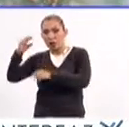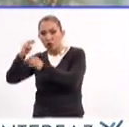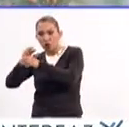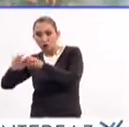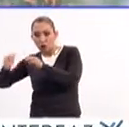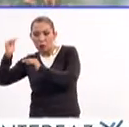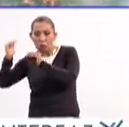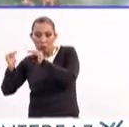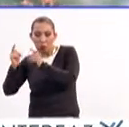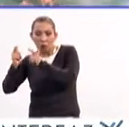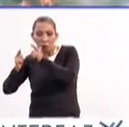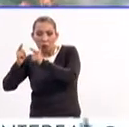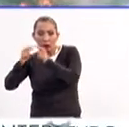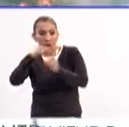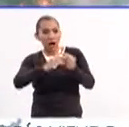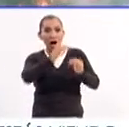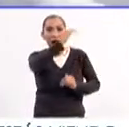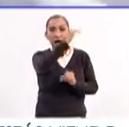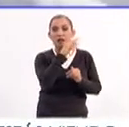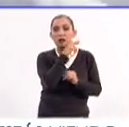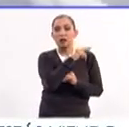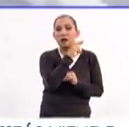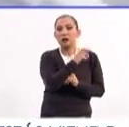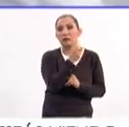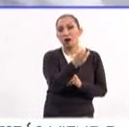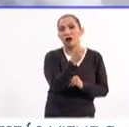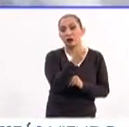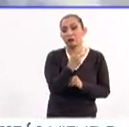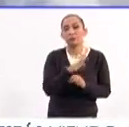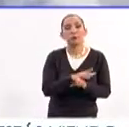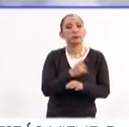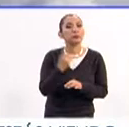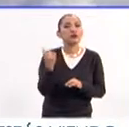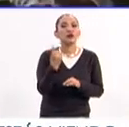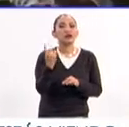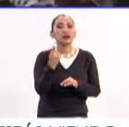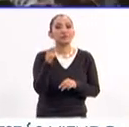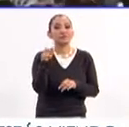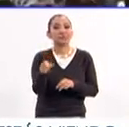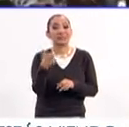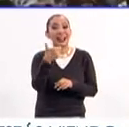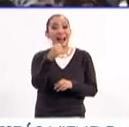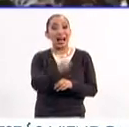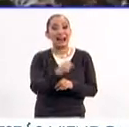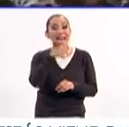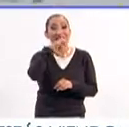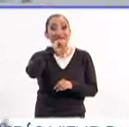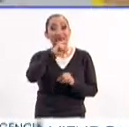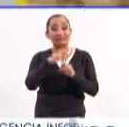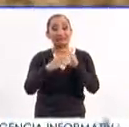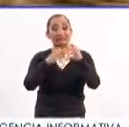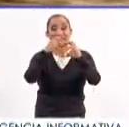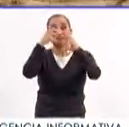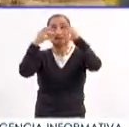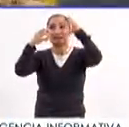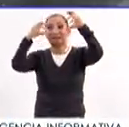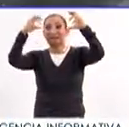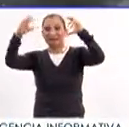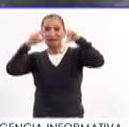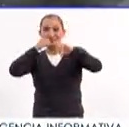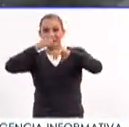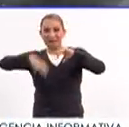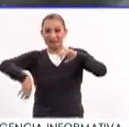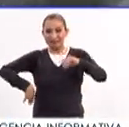¿no?, que estaríamos esperando. Y eso, por supuesto, es debido a los gases de efecto invernadero. Y efectivamente, como usted